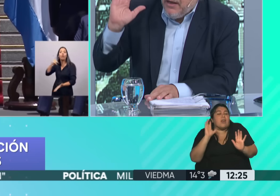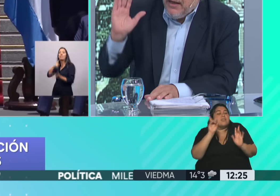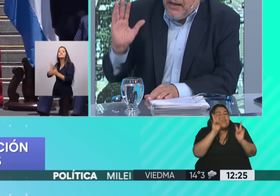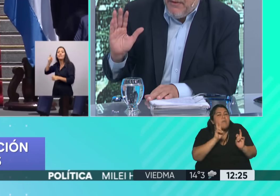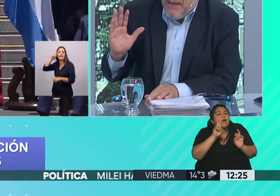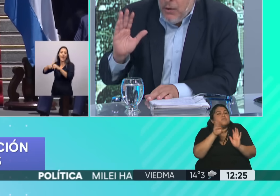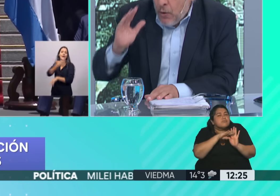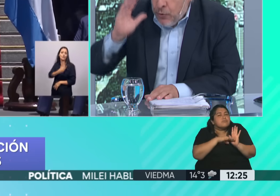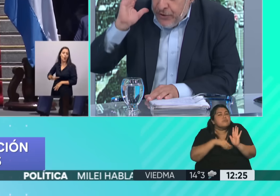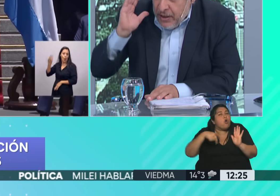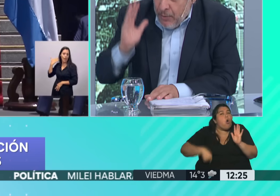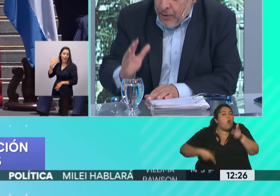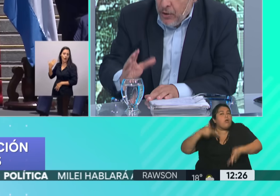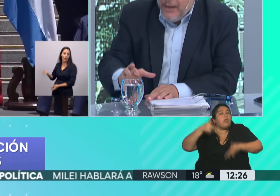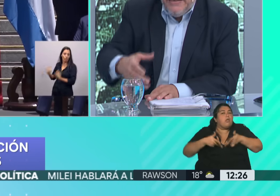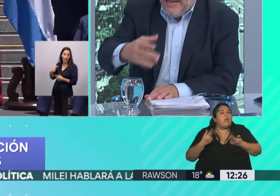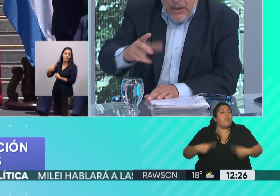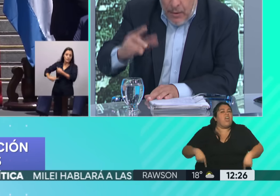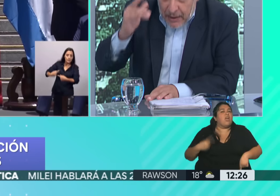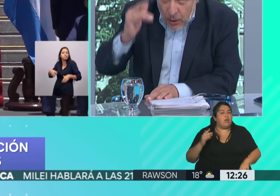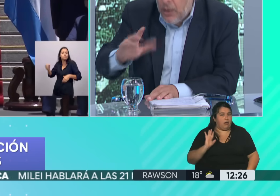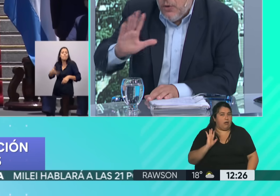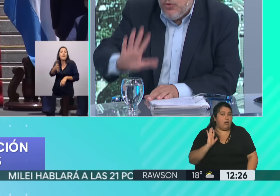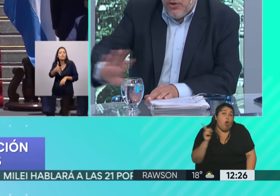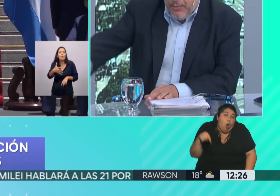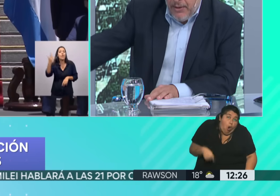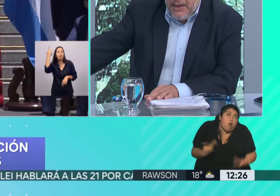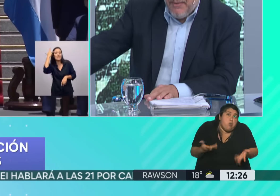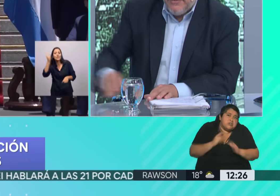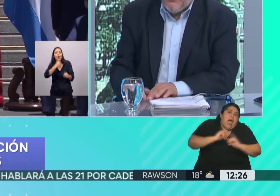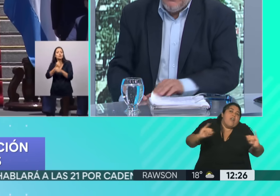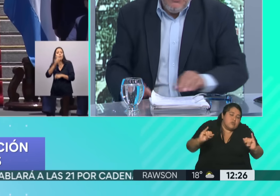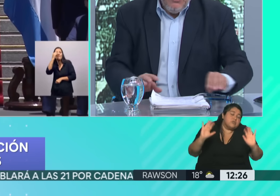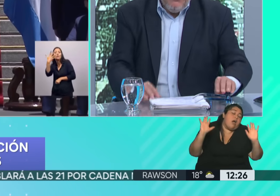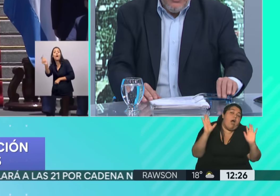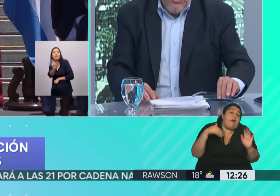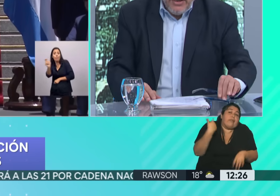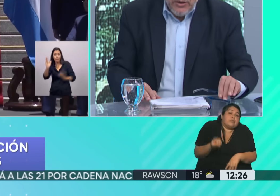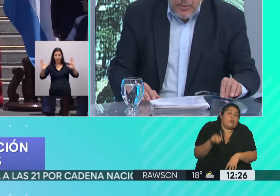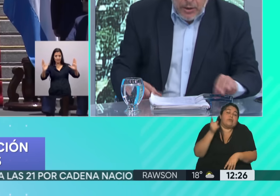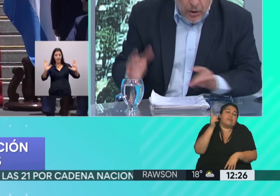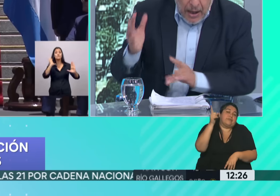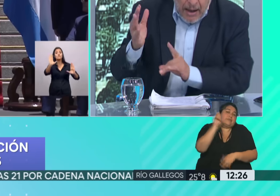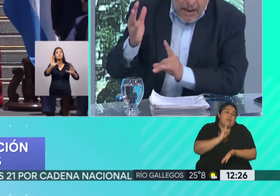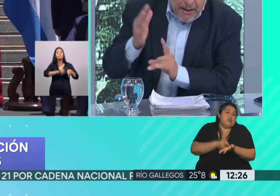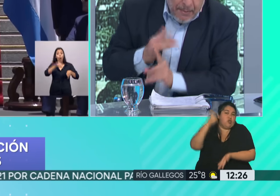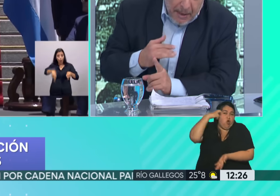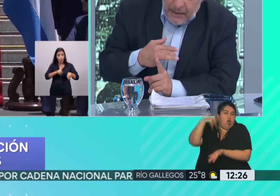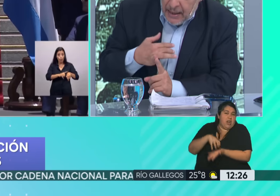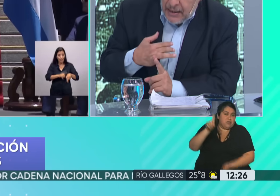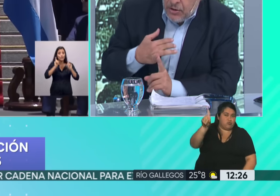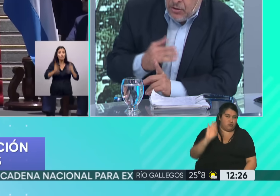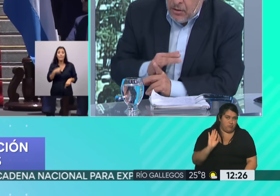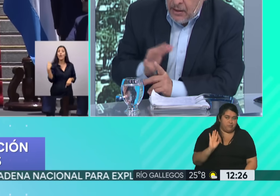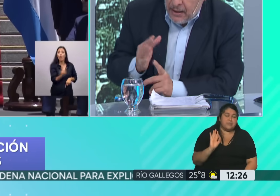hoy Javier m lo anuncie digamos Pero sería Igualmente un anuncio después debería pasar por por el congreso pero creo que a ver para